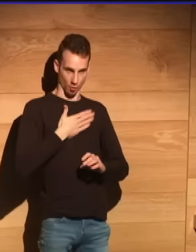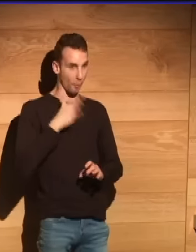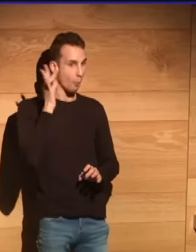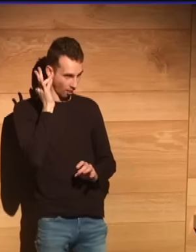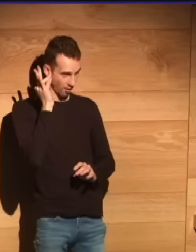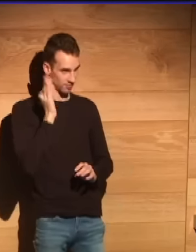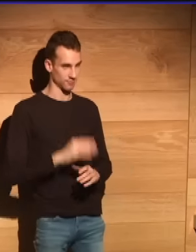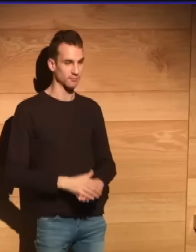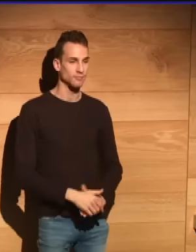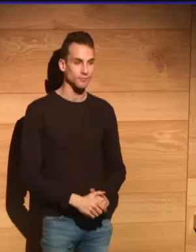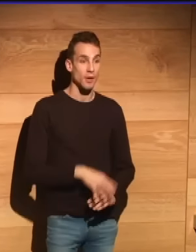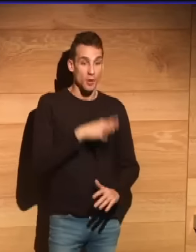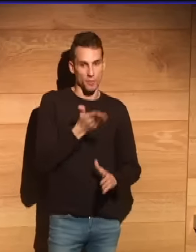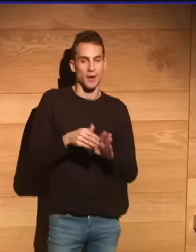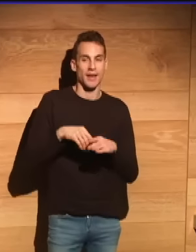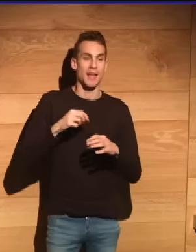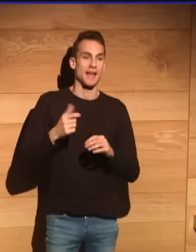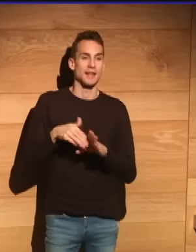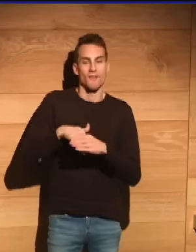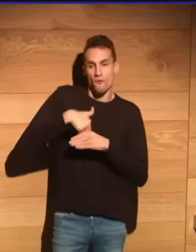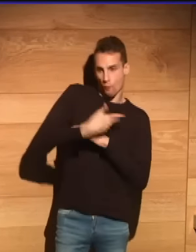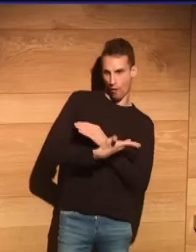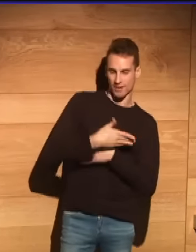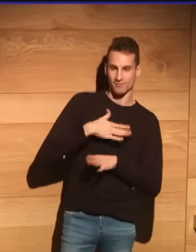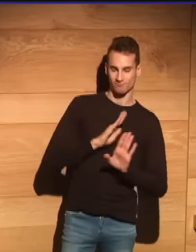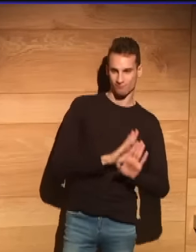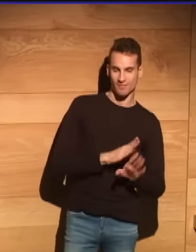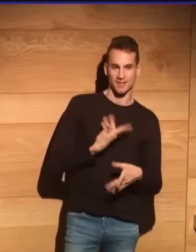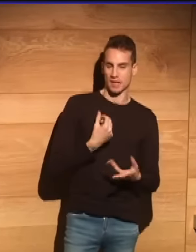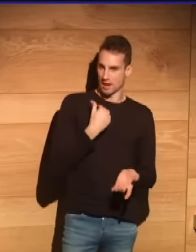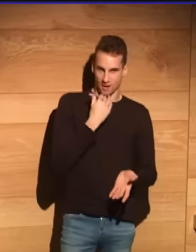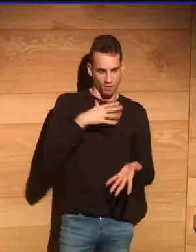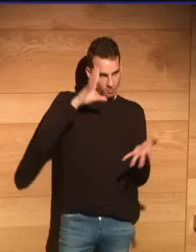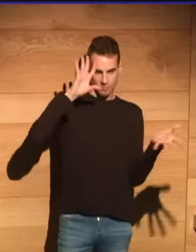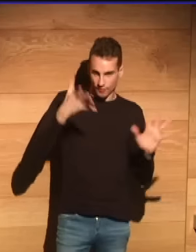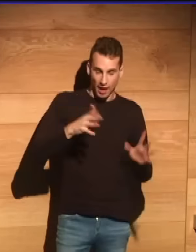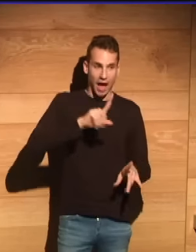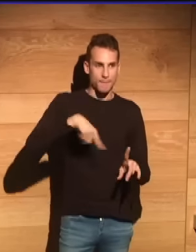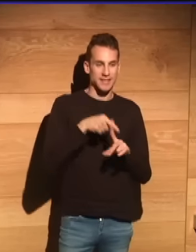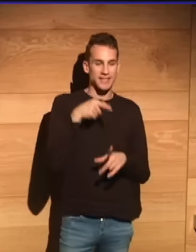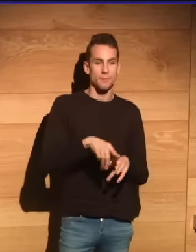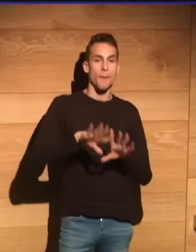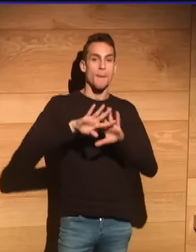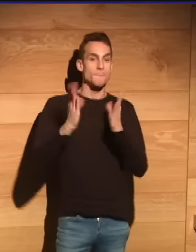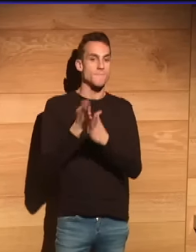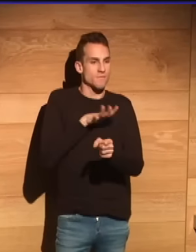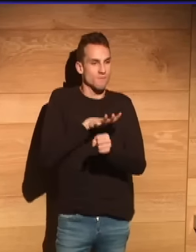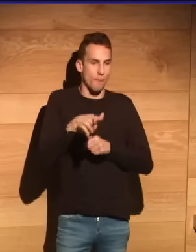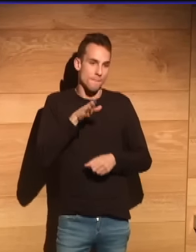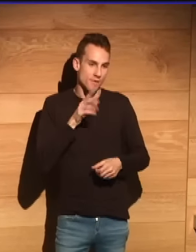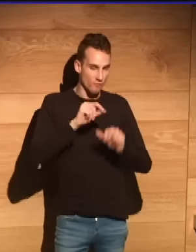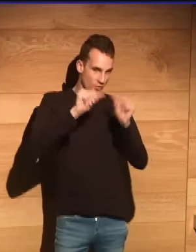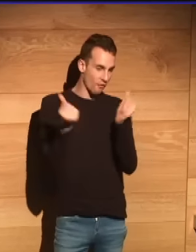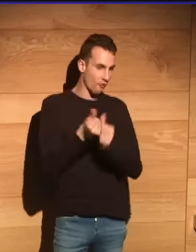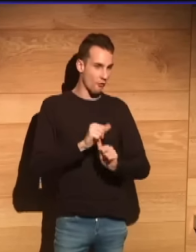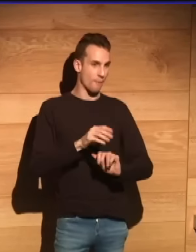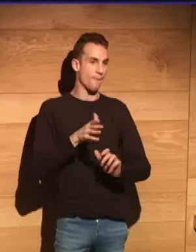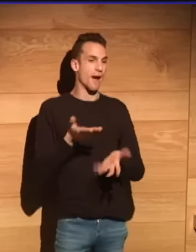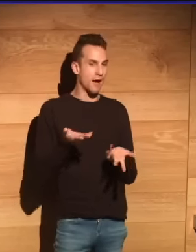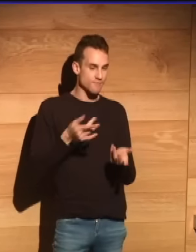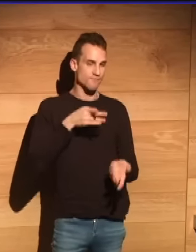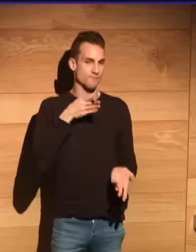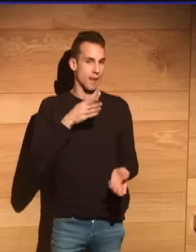fuera efectivamente es un auténtico disparate y además es que es malo para el mundo esa falta de diversidad en la inteligencia